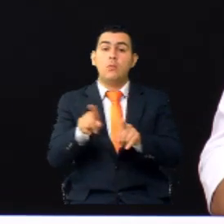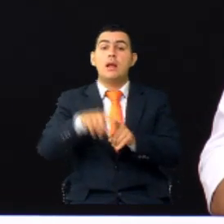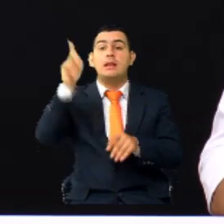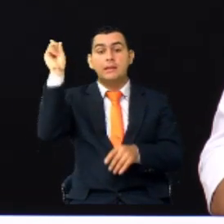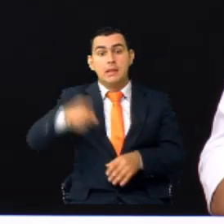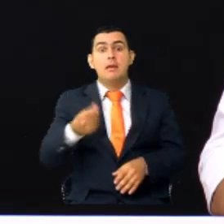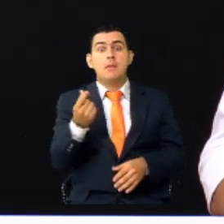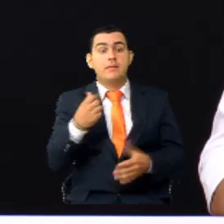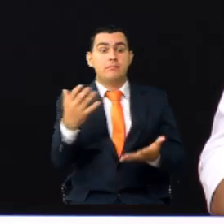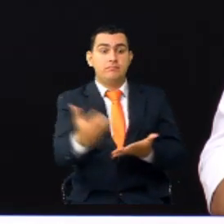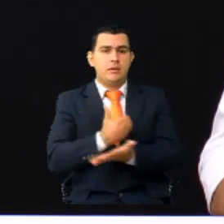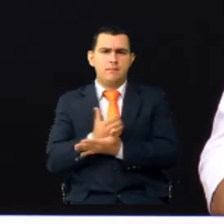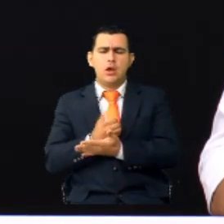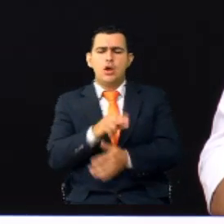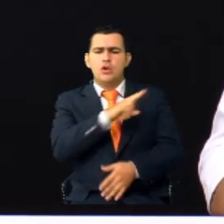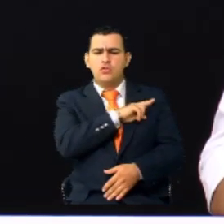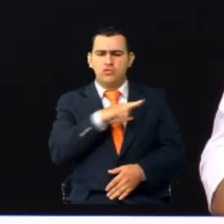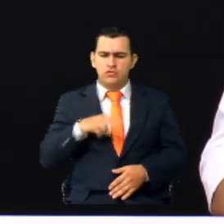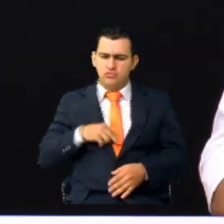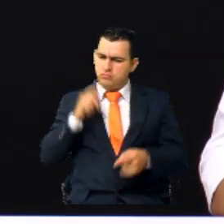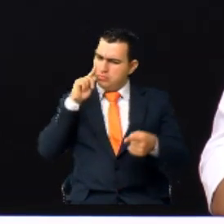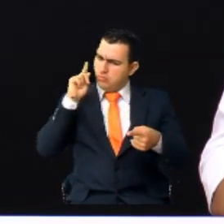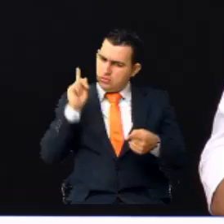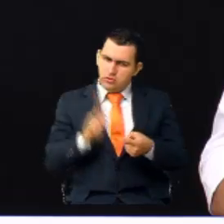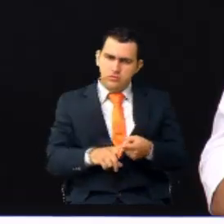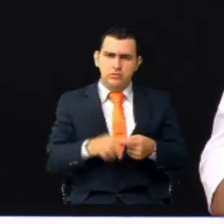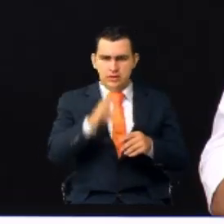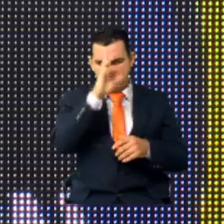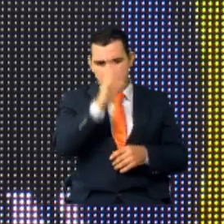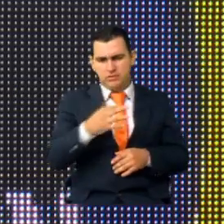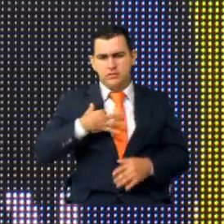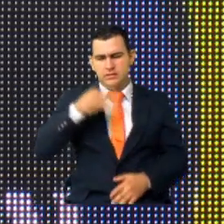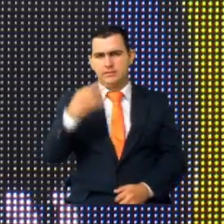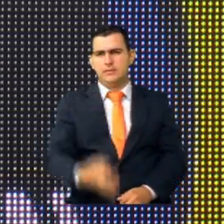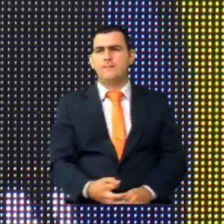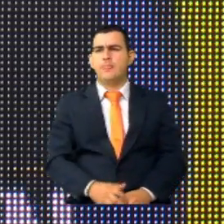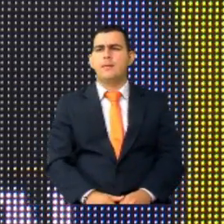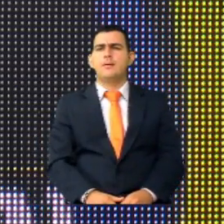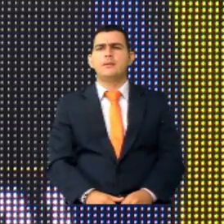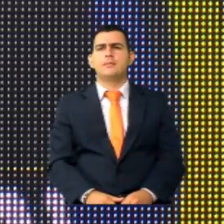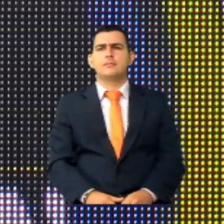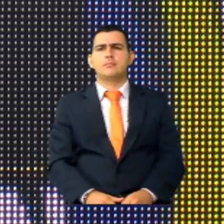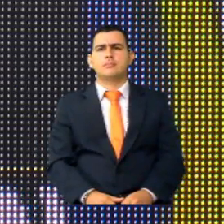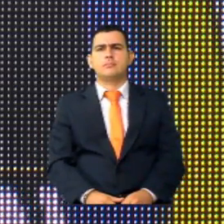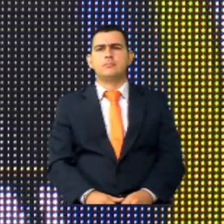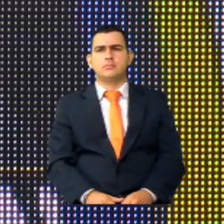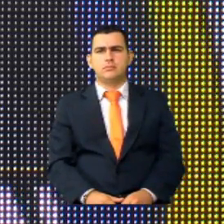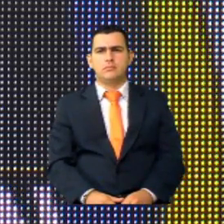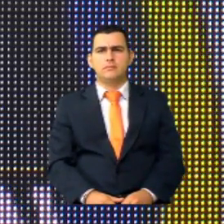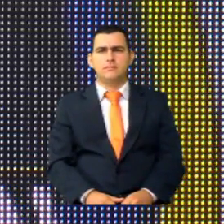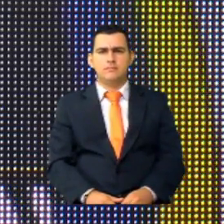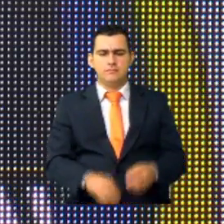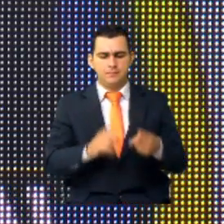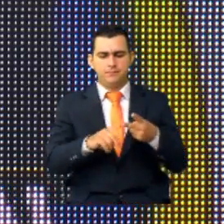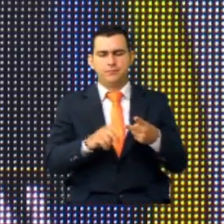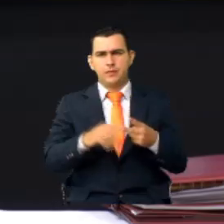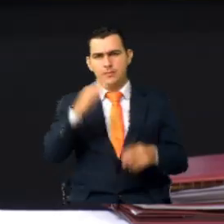recursos y que la nuestra fue basada en el respeto y la decencia. Gracias, candidato. El turno ahora es para el candidato Horacio